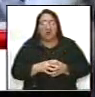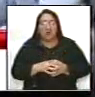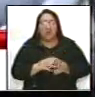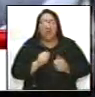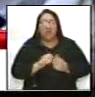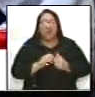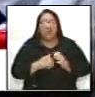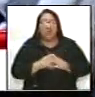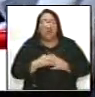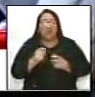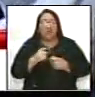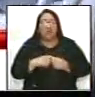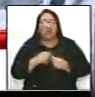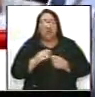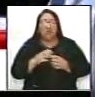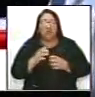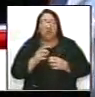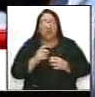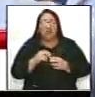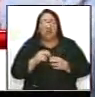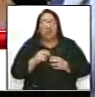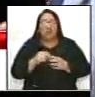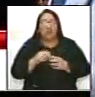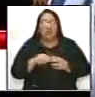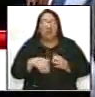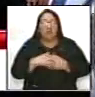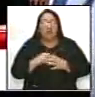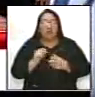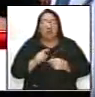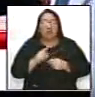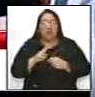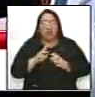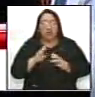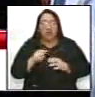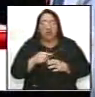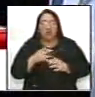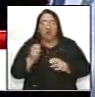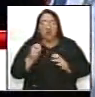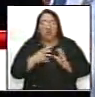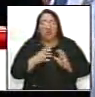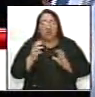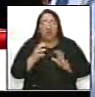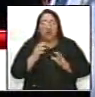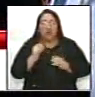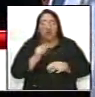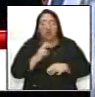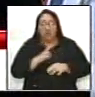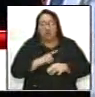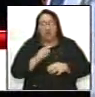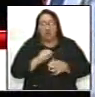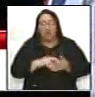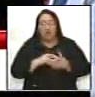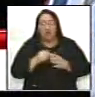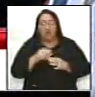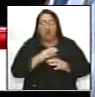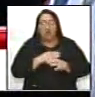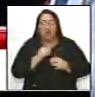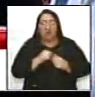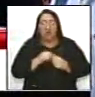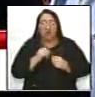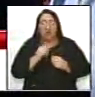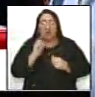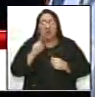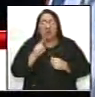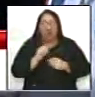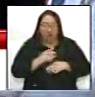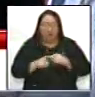pertenezcan todos a la Ley de la Reforma Magisterial número 29.944, y no como erróneamente se hacía con los docentes de las